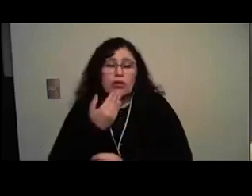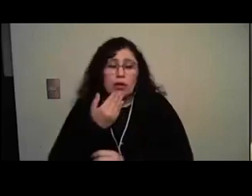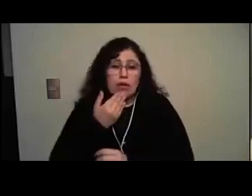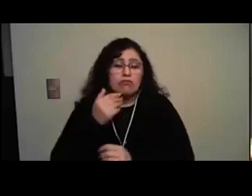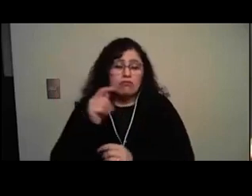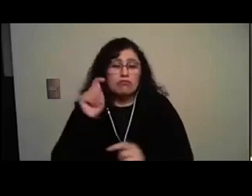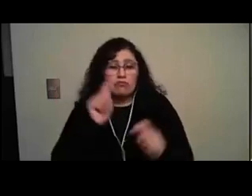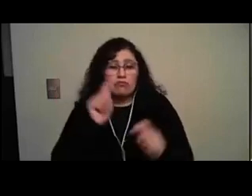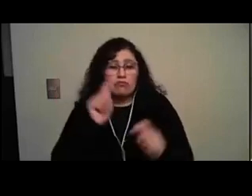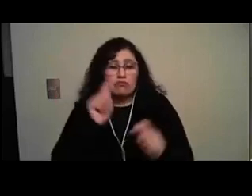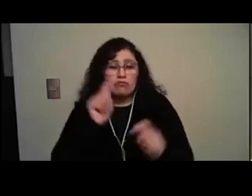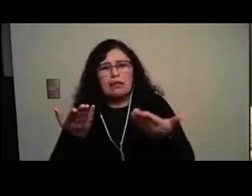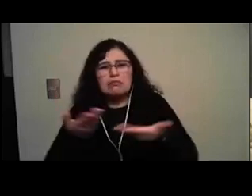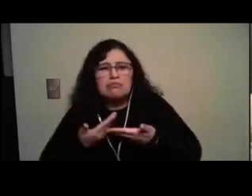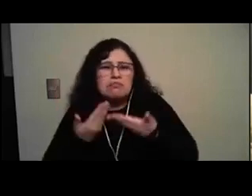¿Ok?